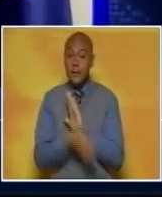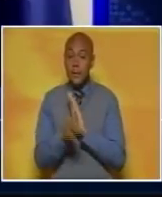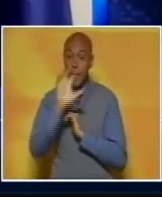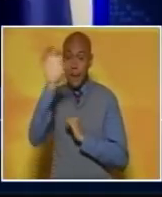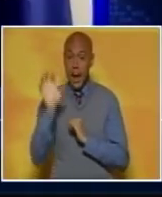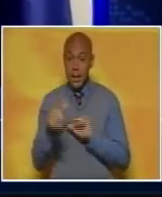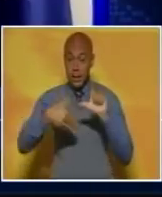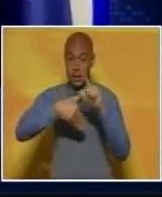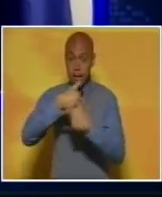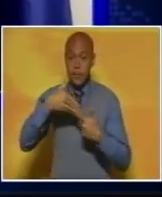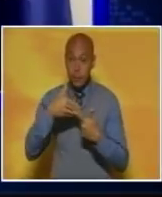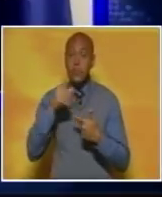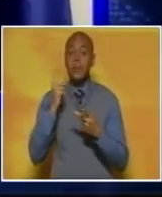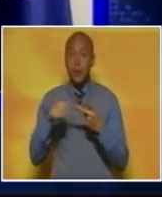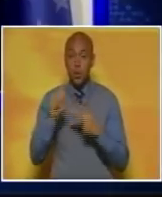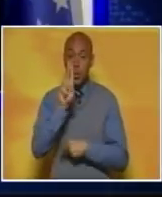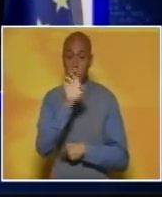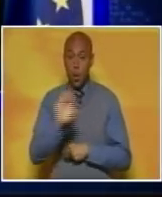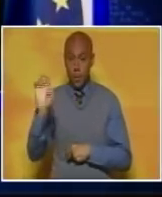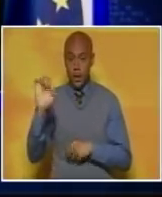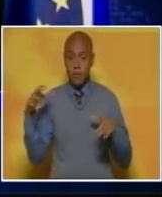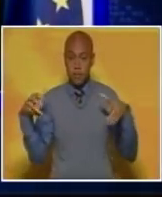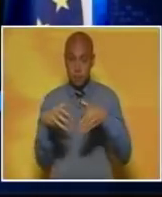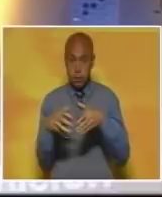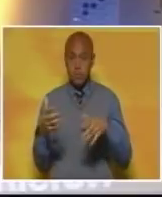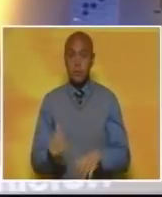países latinoamericanos como de la Unión Europea.